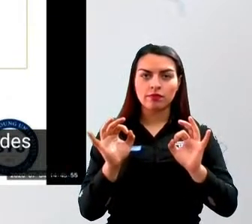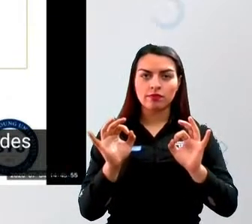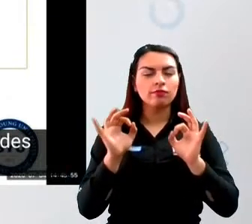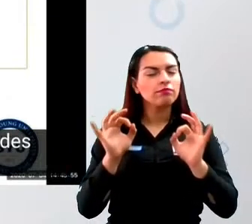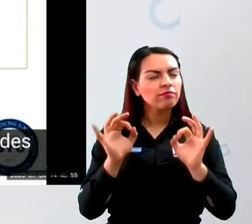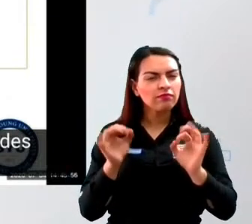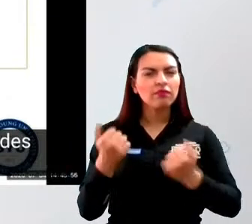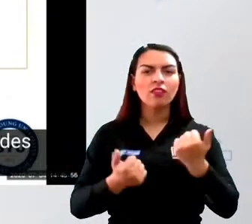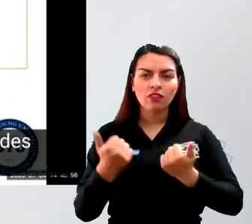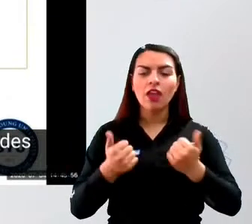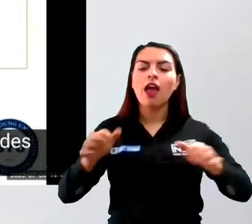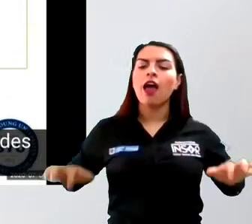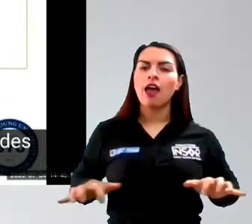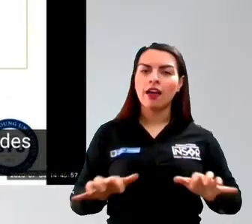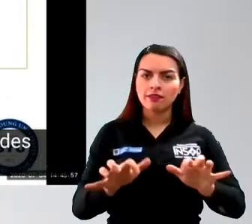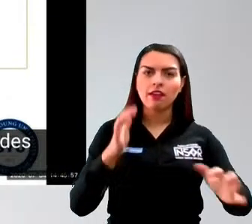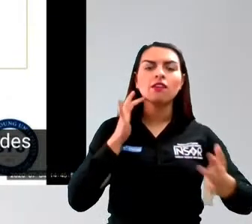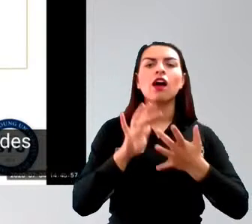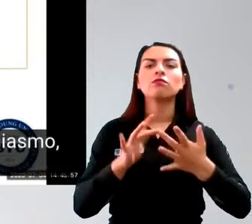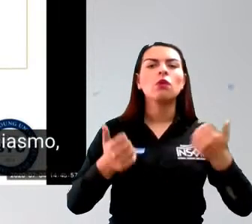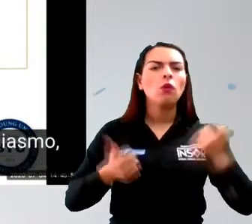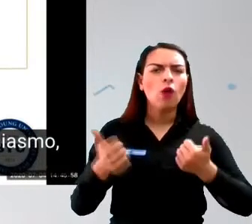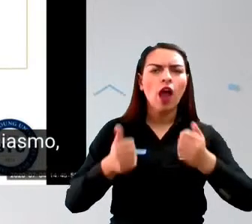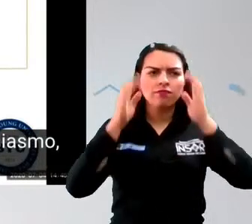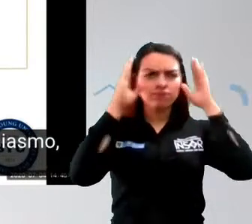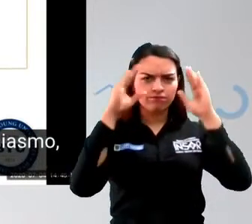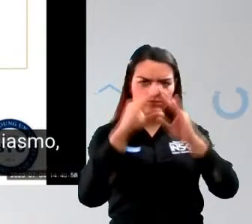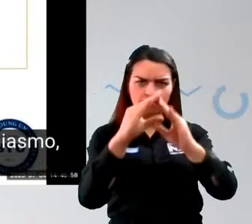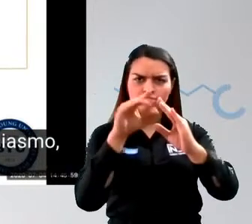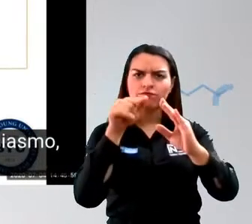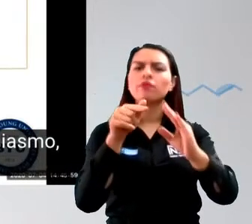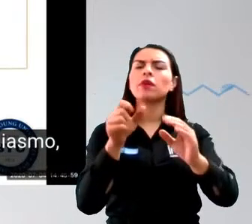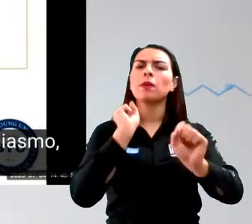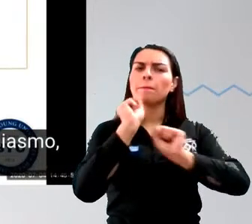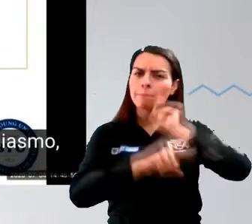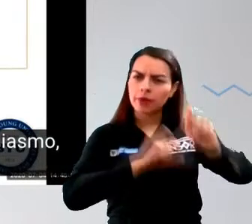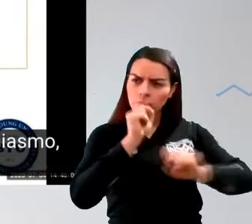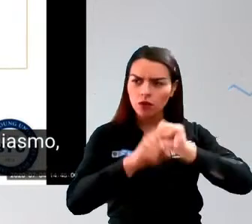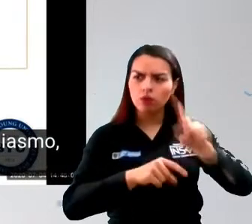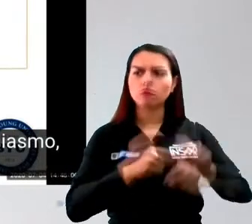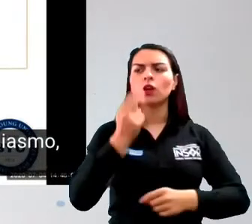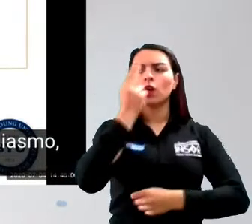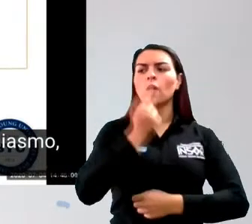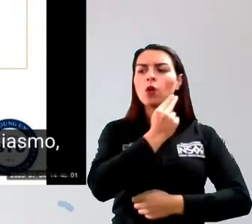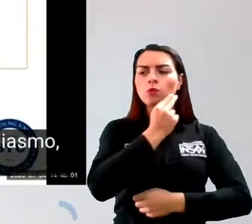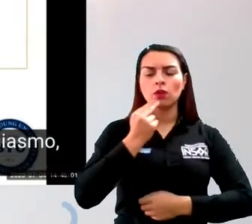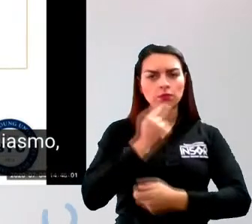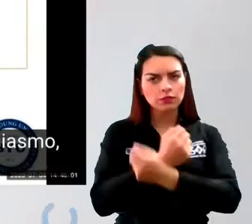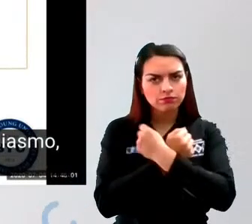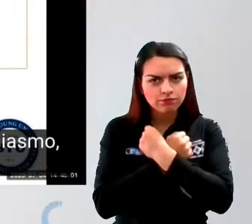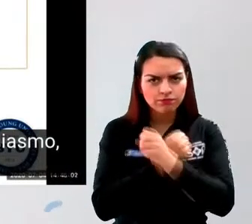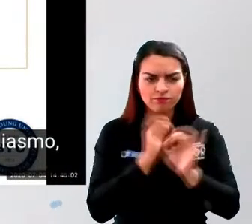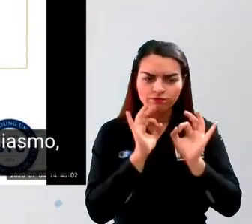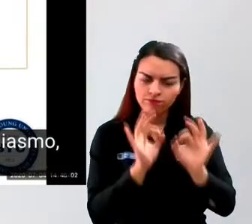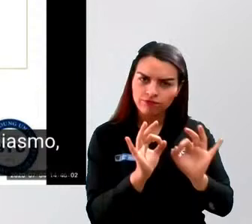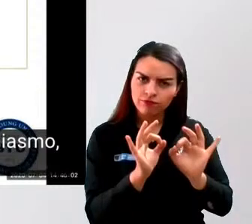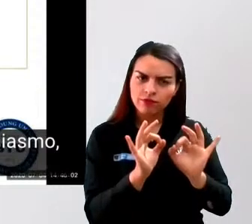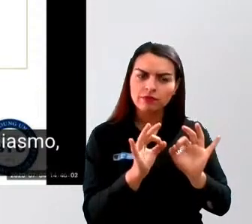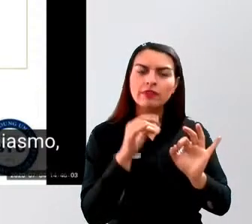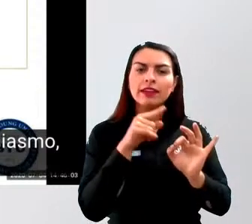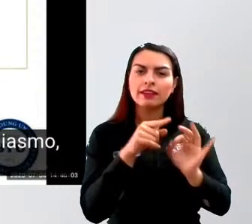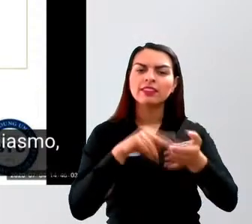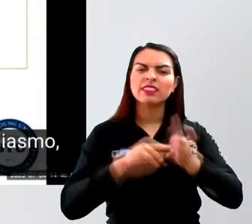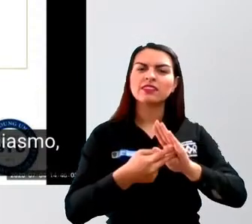actividades productivas, como fijar la atención, formular preguntas. El compromiso afectivo es la